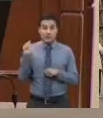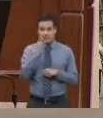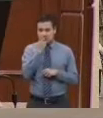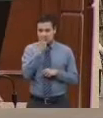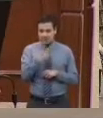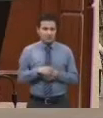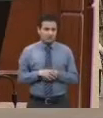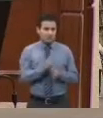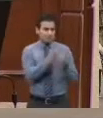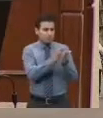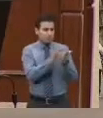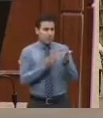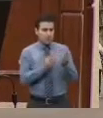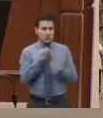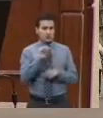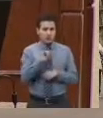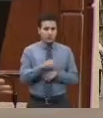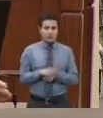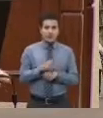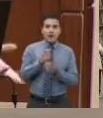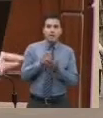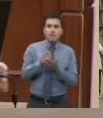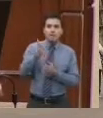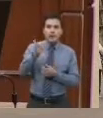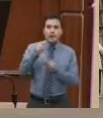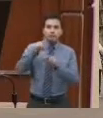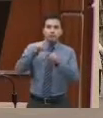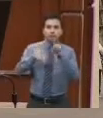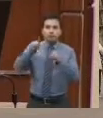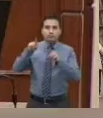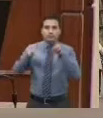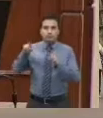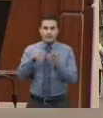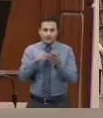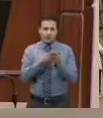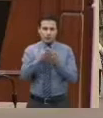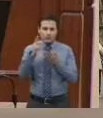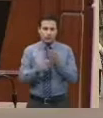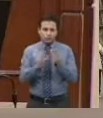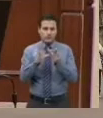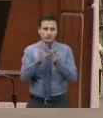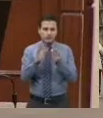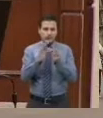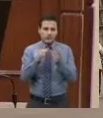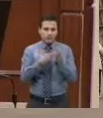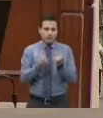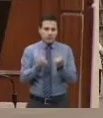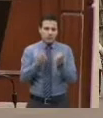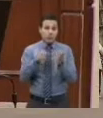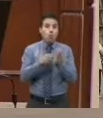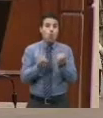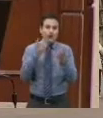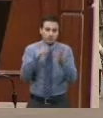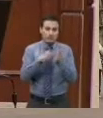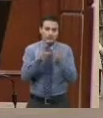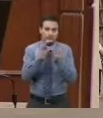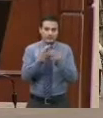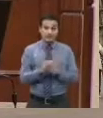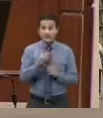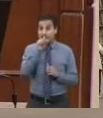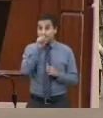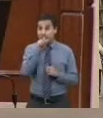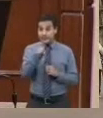diversas cantidades que se precisan en el propio proyecto. Y también algo muy importante es que no